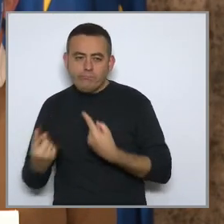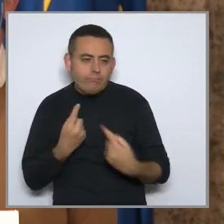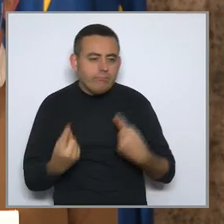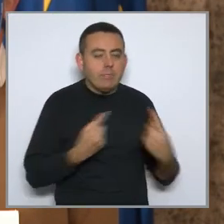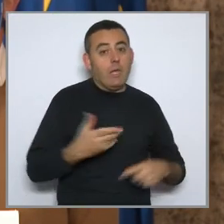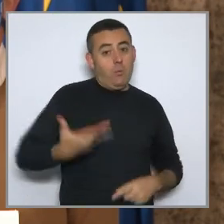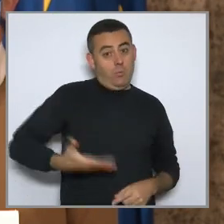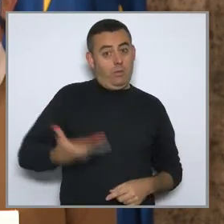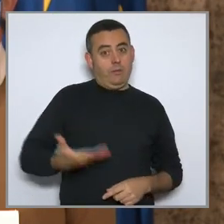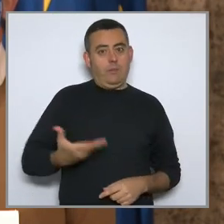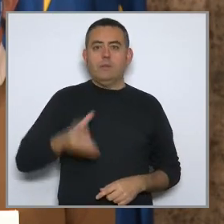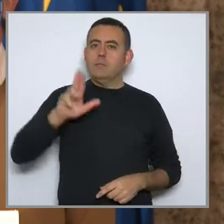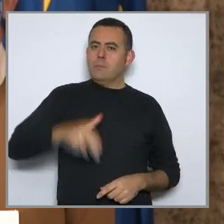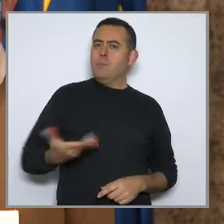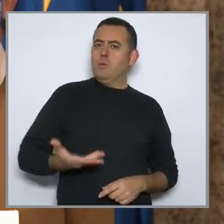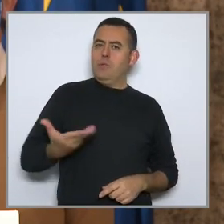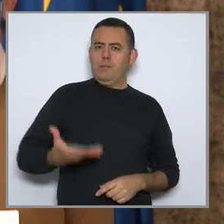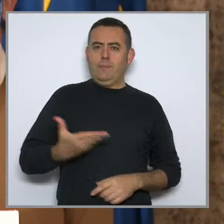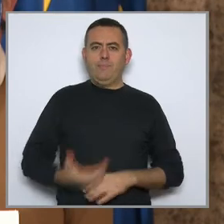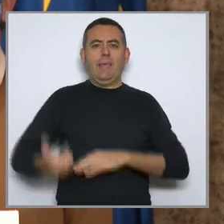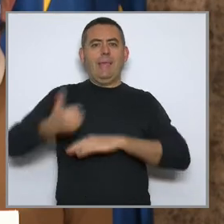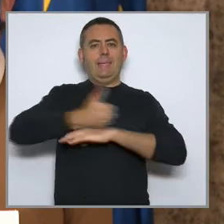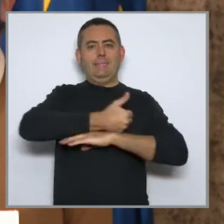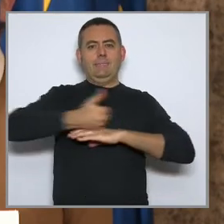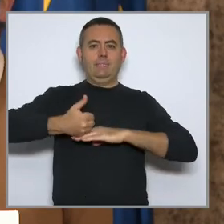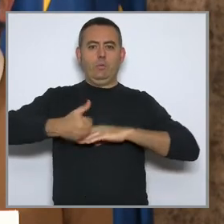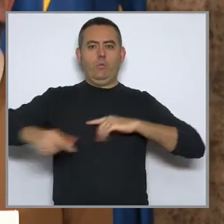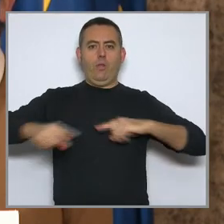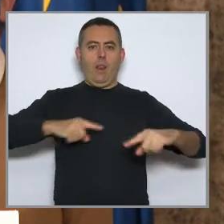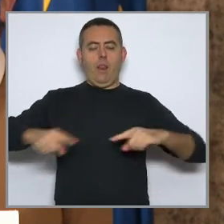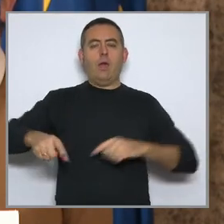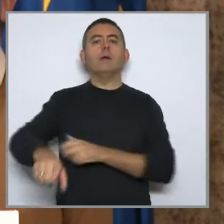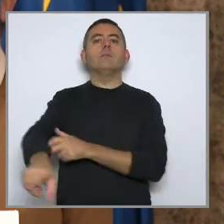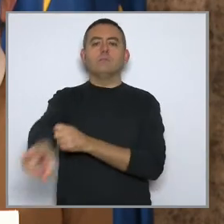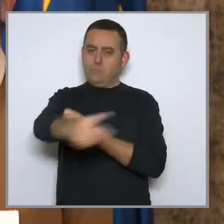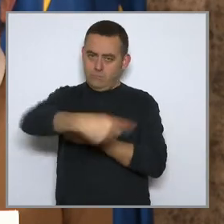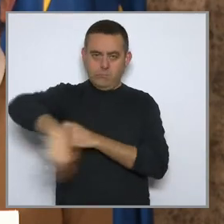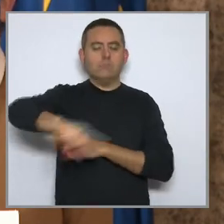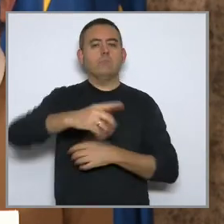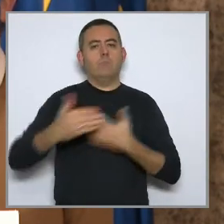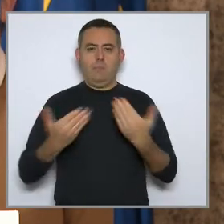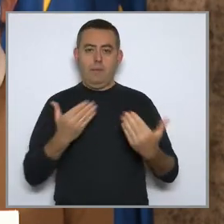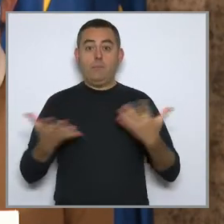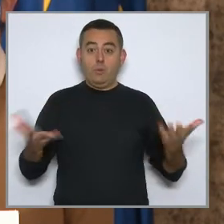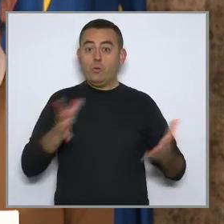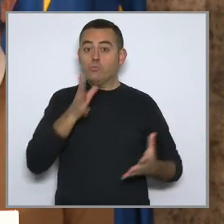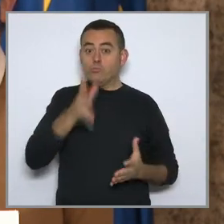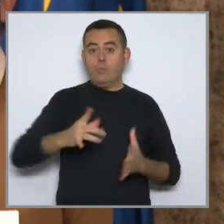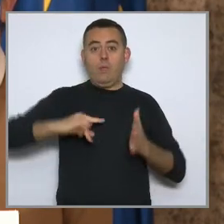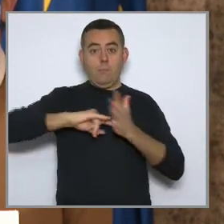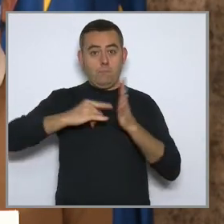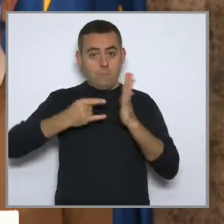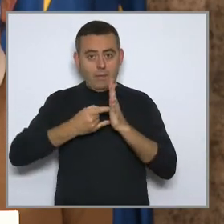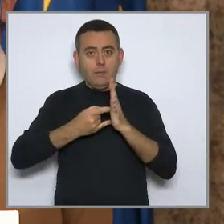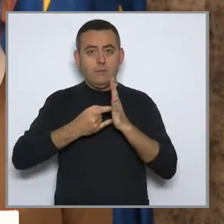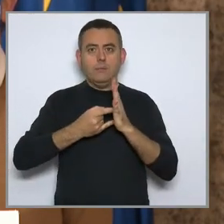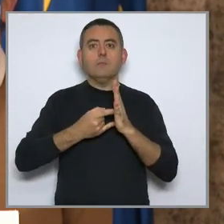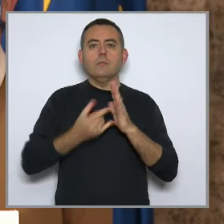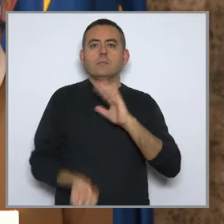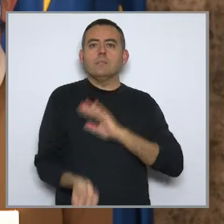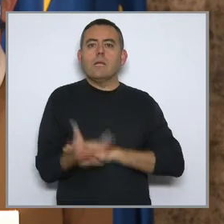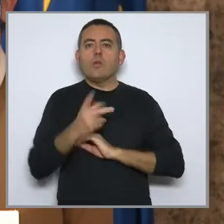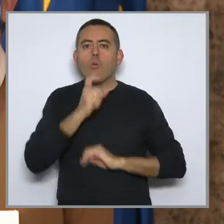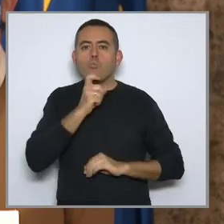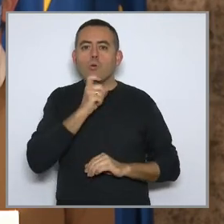el diálogo institucional. Y por eso el plan en su conjunto está basado en un gran acuerdo, en continuar la línea